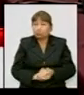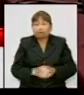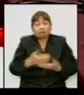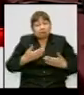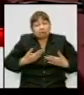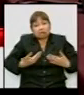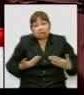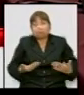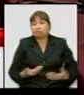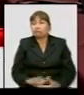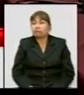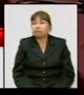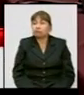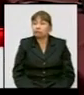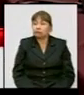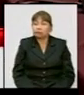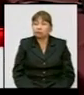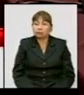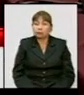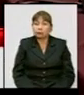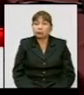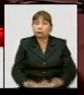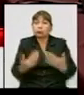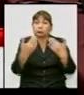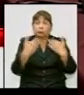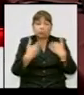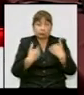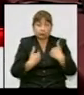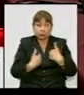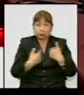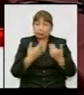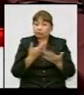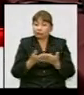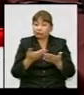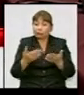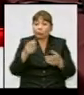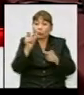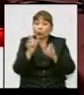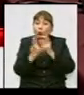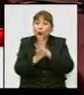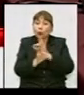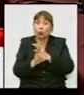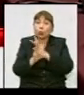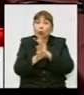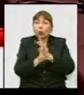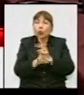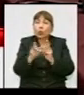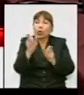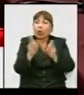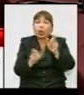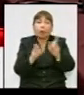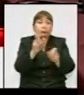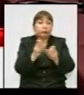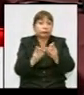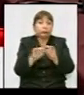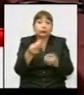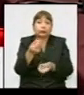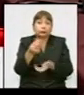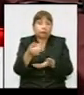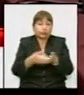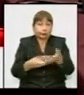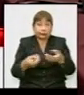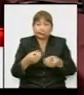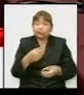que puedan tenerse contra riesgos que afecten a la seguridad de las personas, propiedad económica, etc.